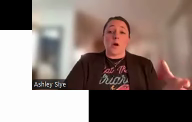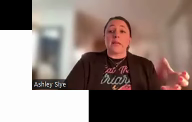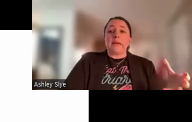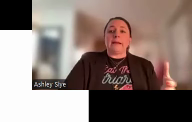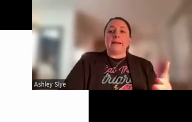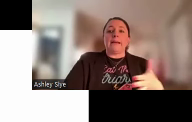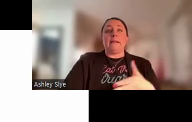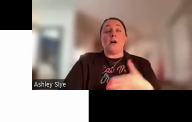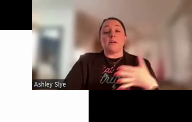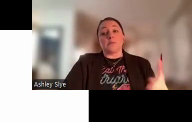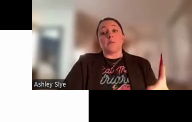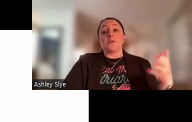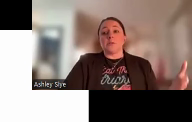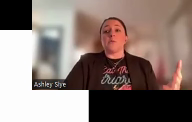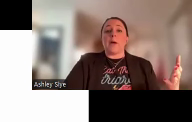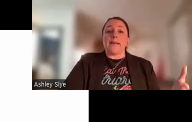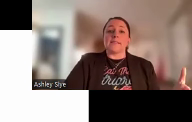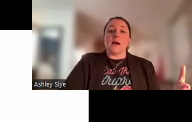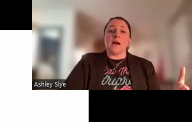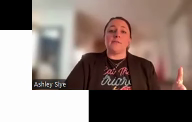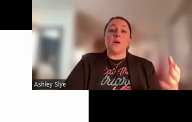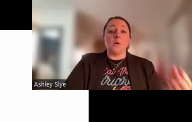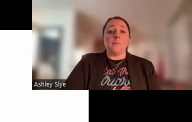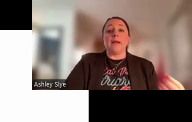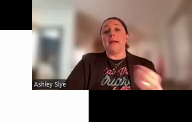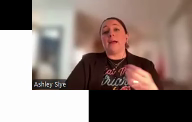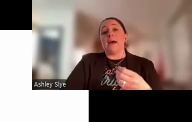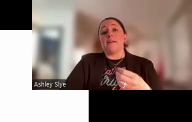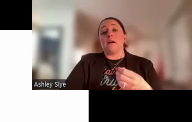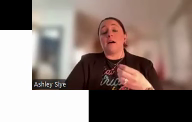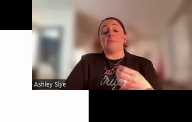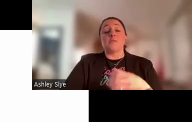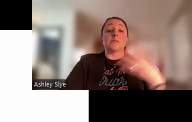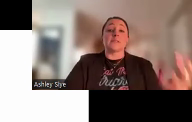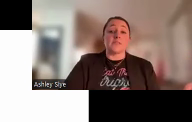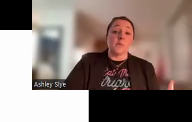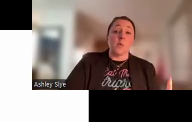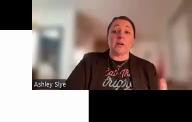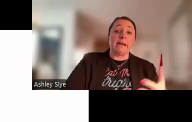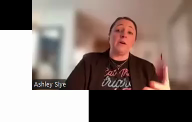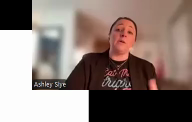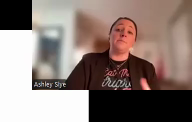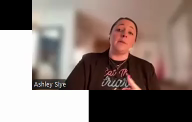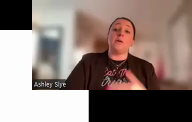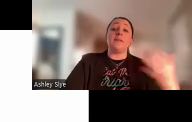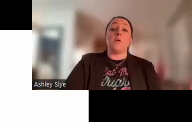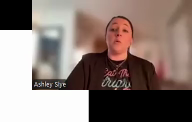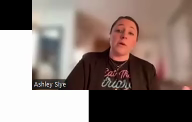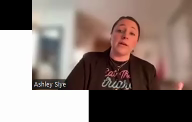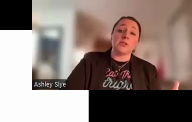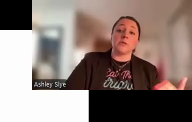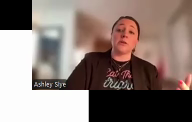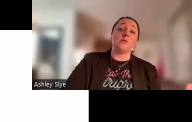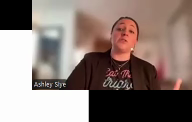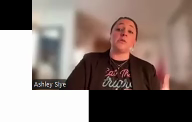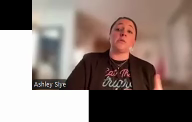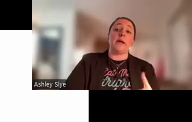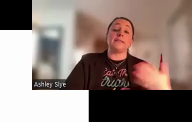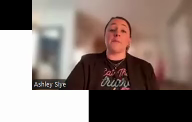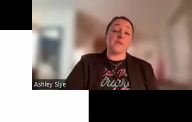mejorar la seguridad de las personas cuando experimentan abuso, cuando se preparan para dejar o después de dejar